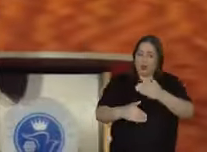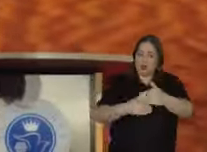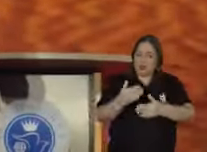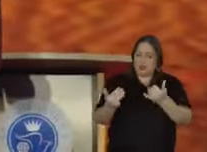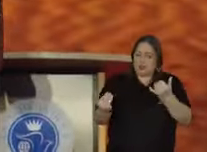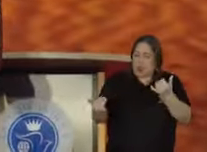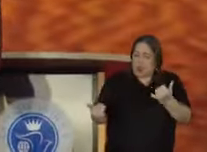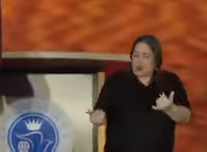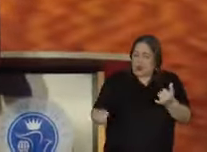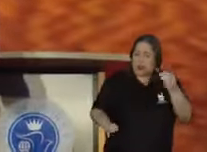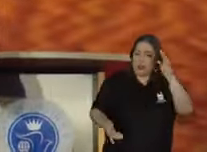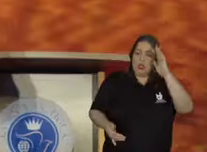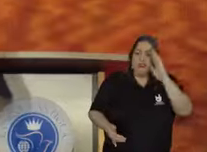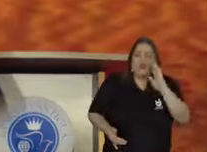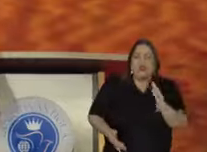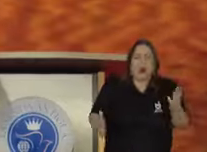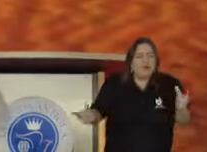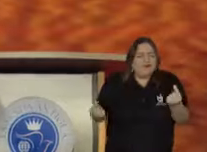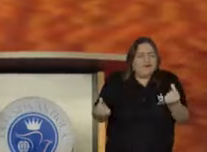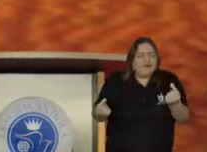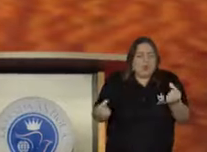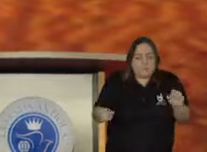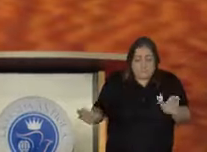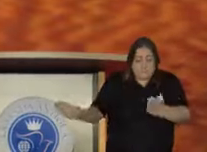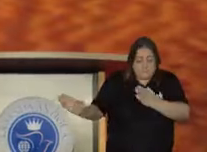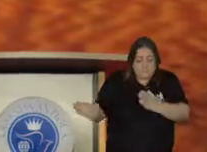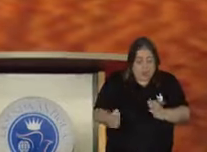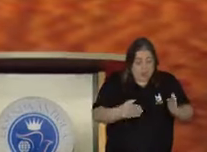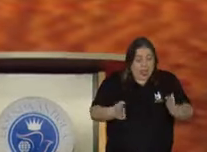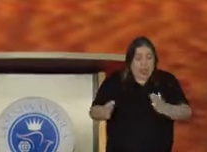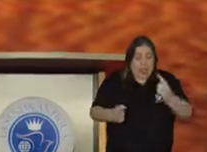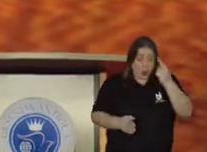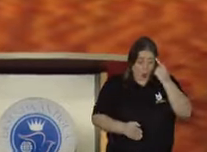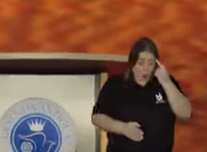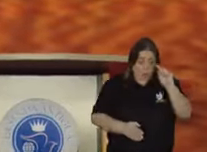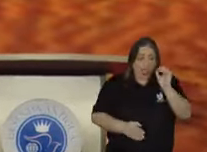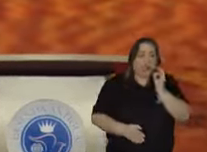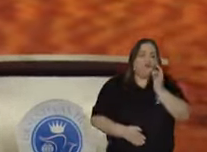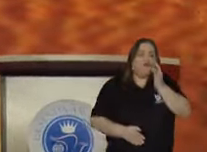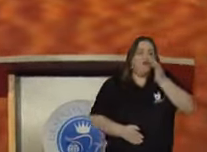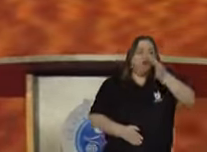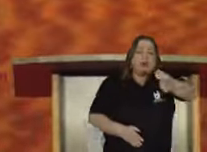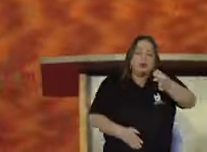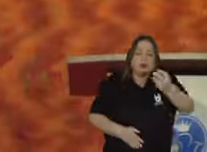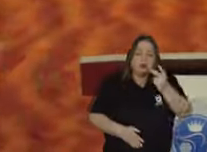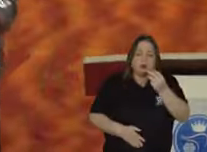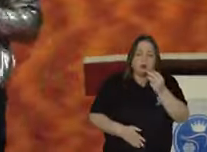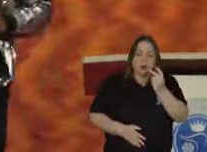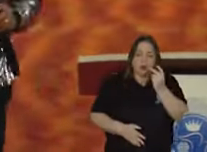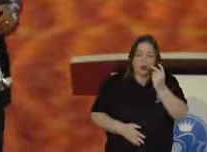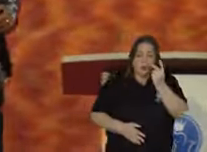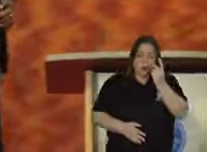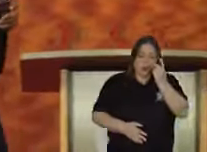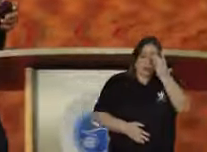está haciendo es que te está preparando para lo que se avecina para tu casa y tu familia. Hay alguien que me está comprendiendo en esta hora.